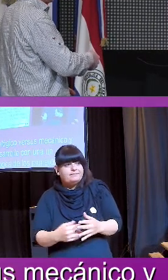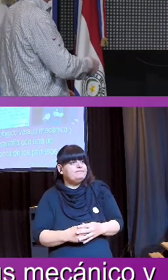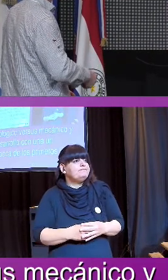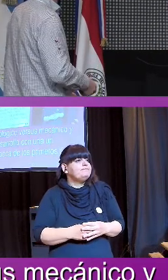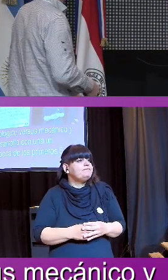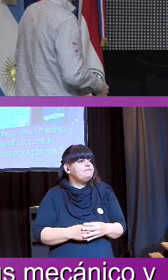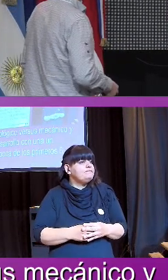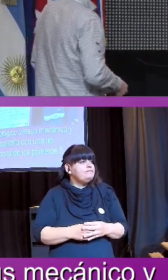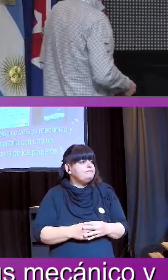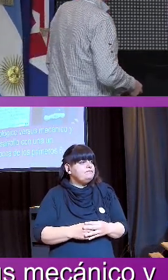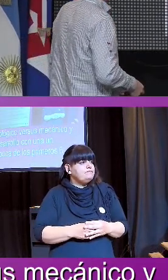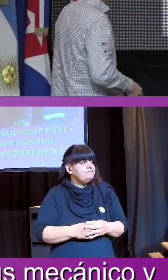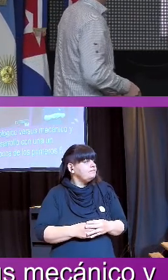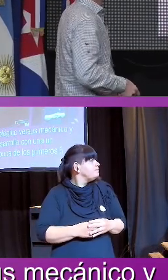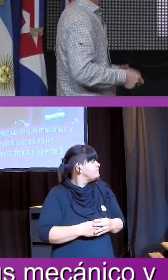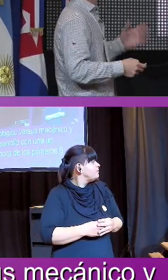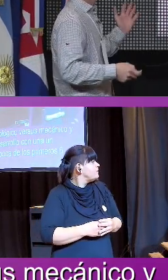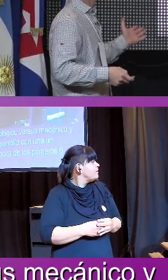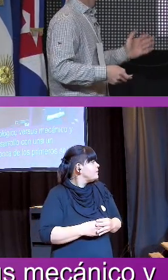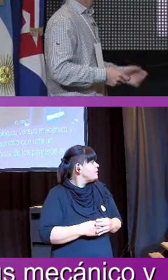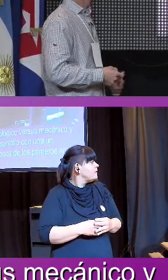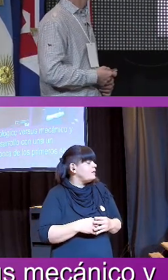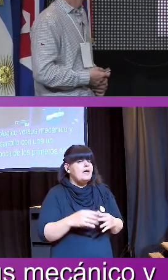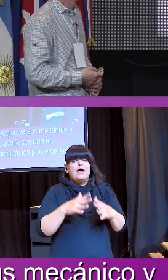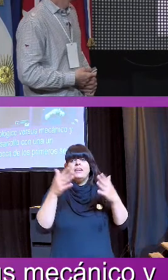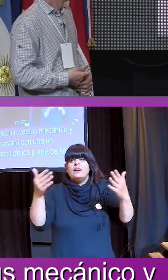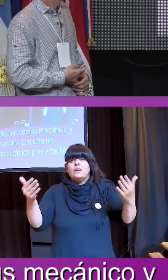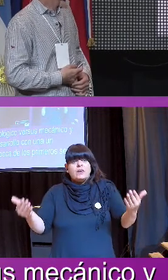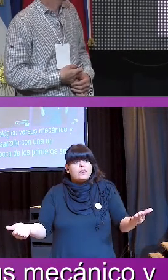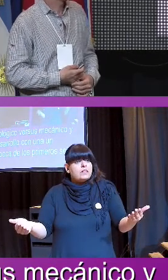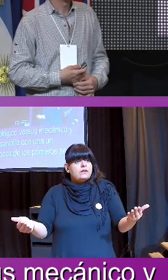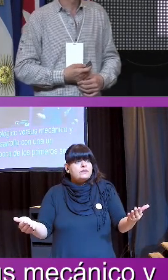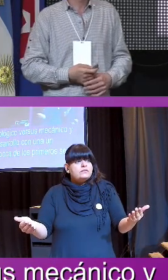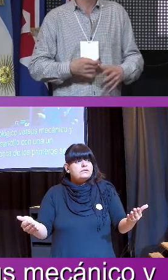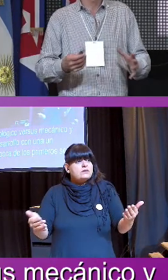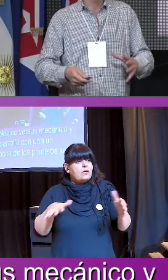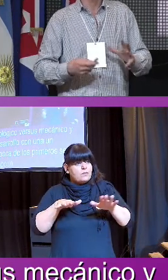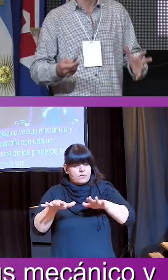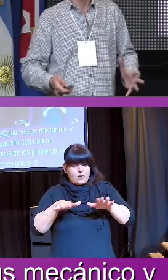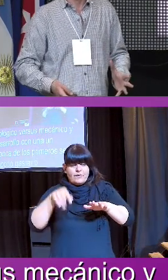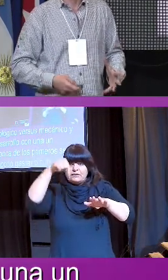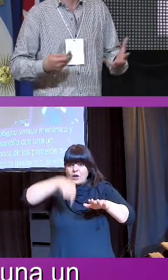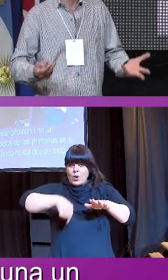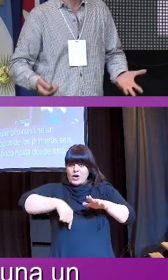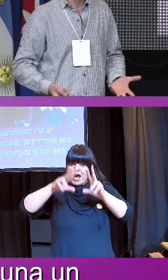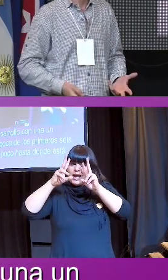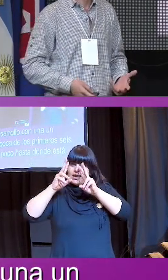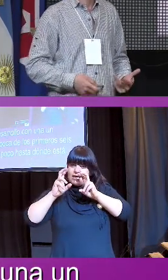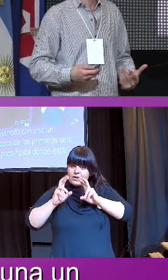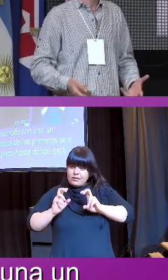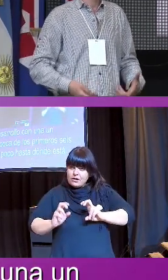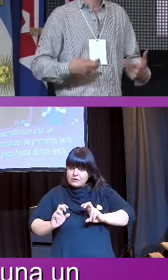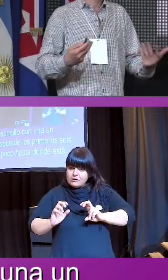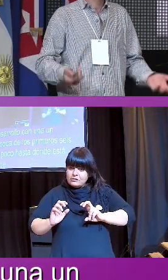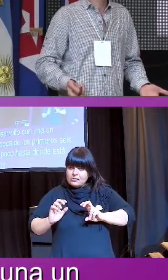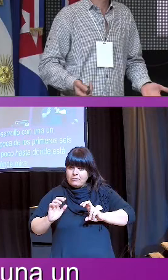¿Sí? En fin, entonces eso es un poco hasta dónde está hoy este tema de estudiar hacia